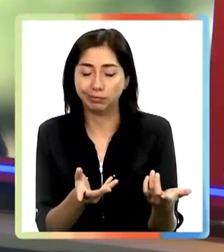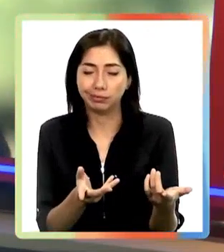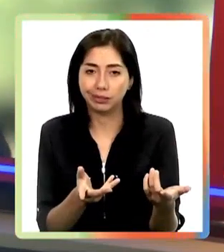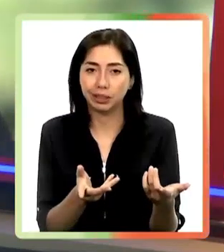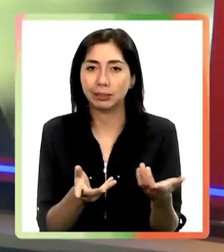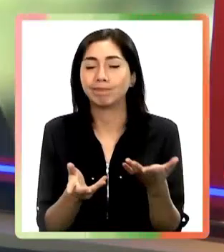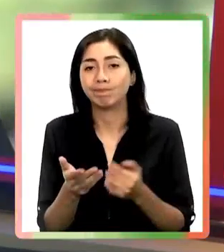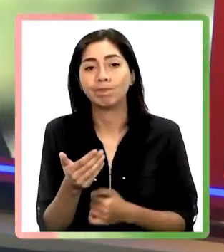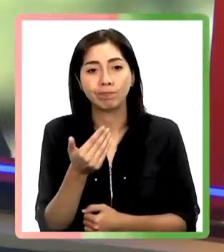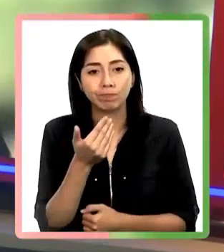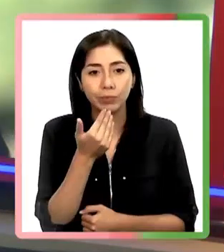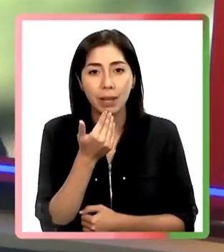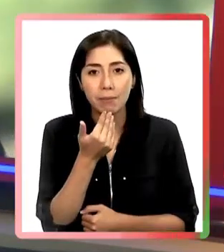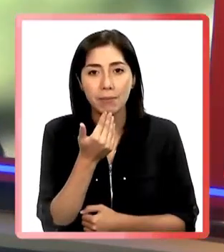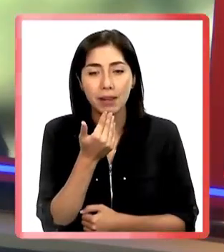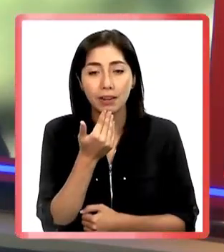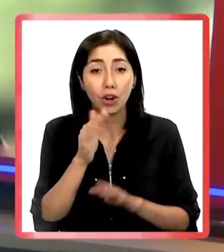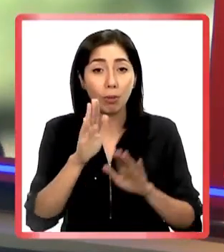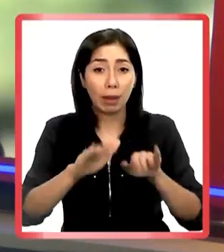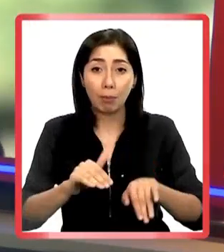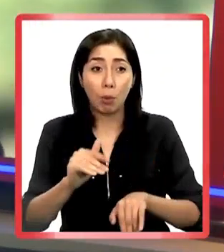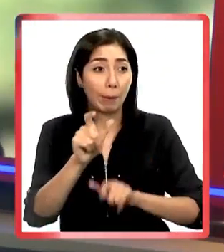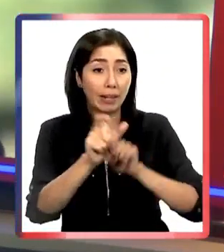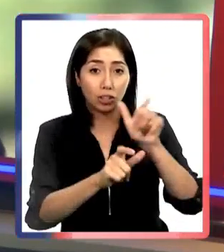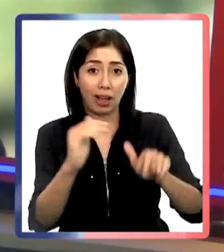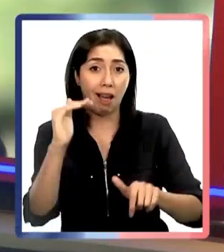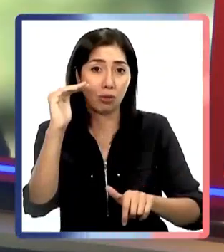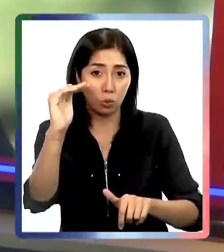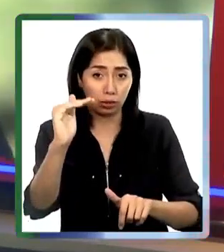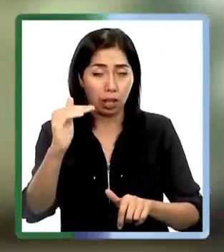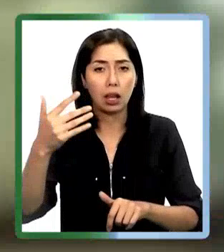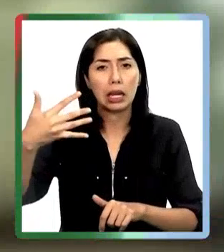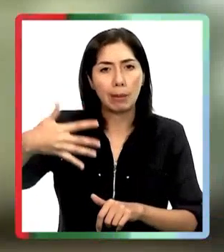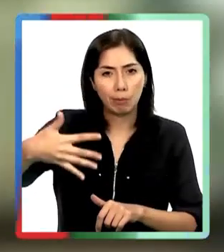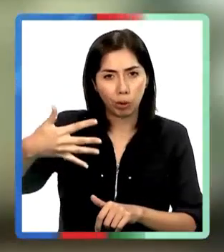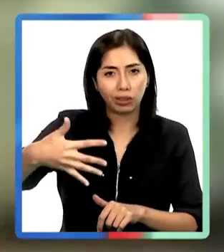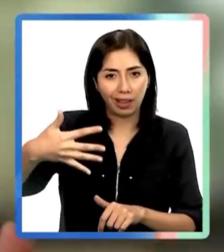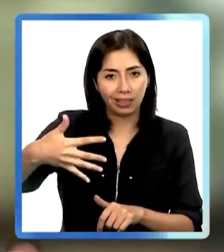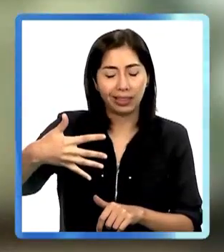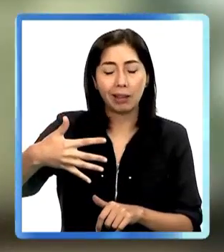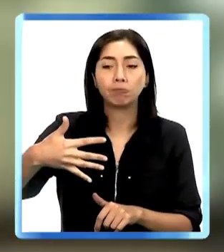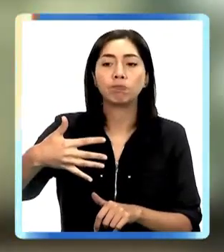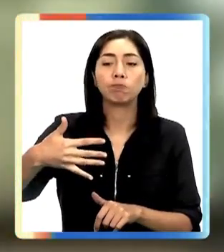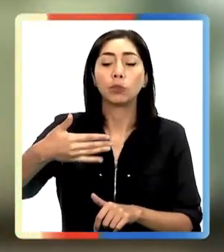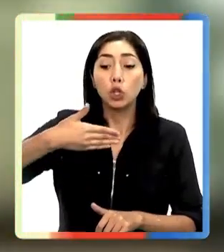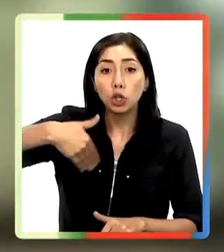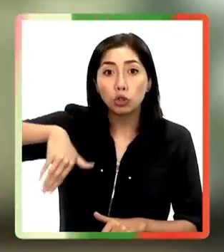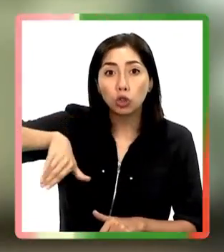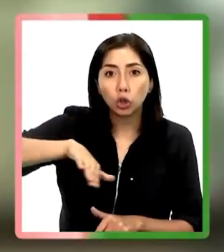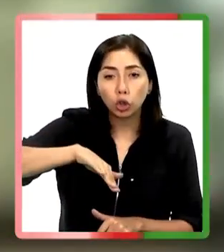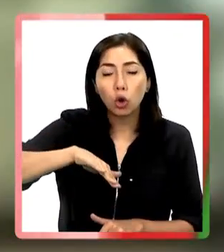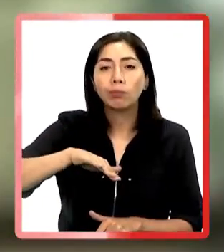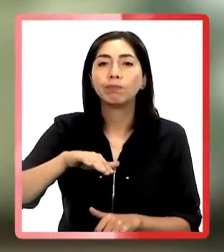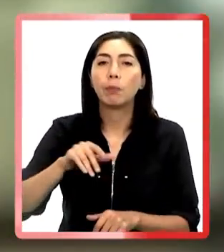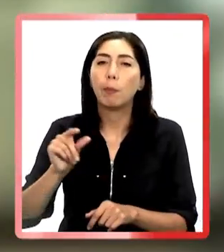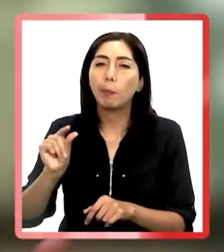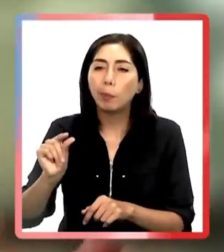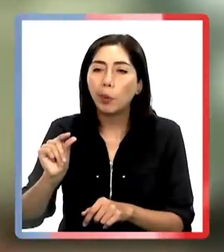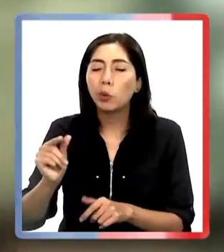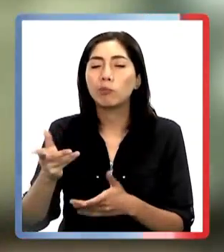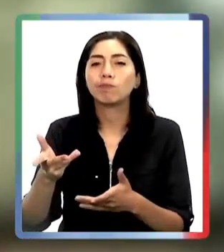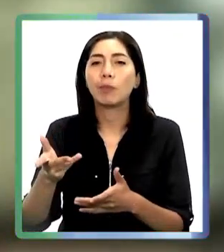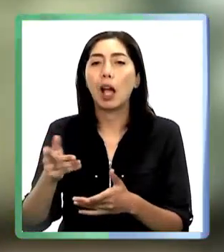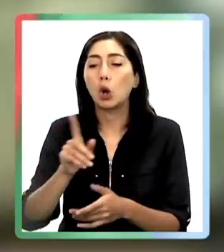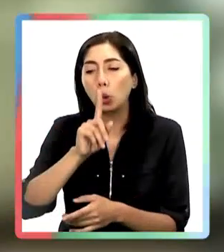todo. Entonces, también, como decíamos con los adultos, también es importante que ellos vayamos